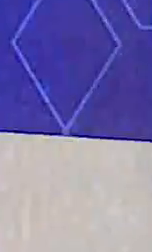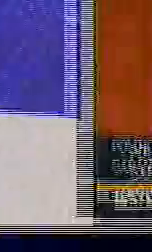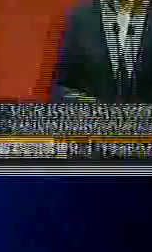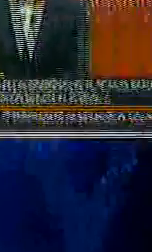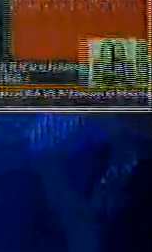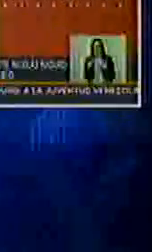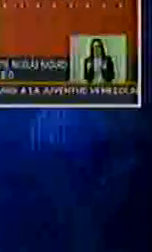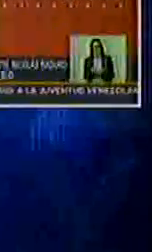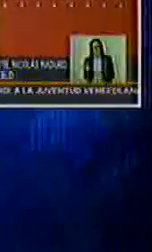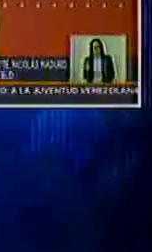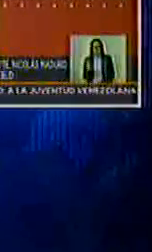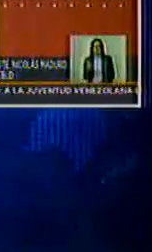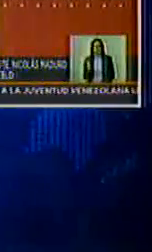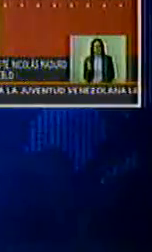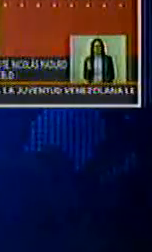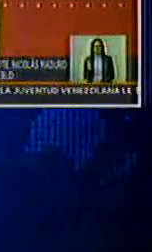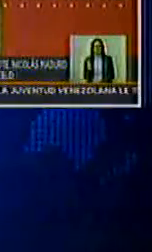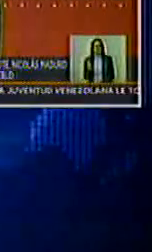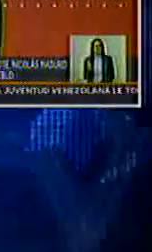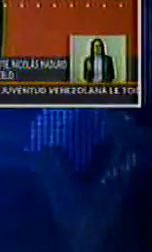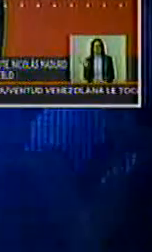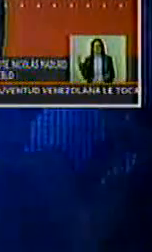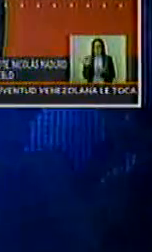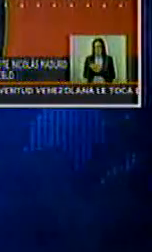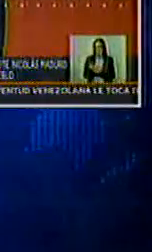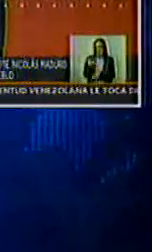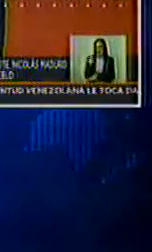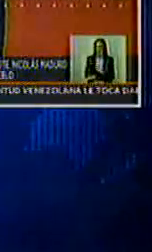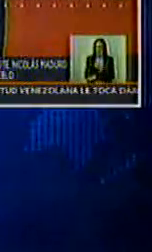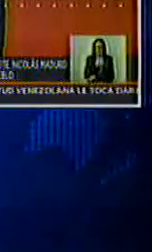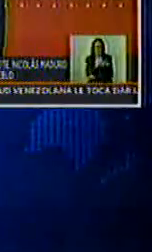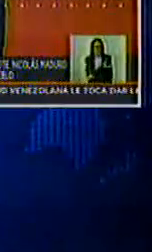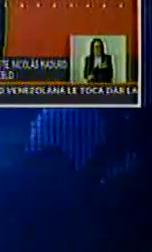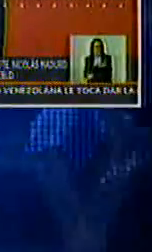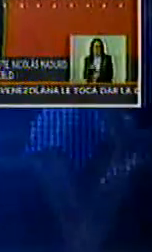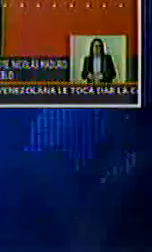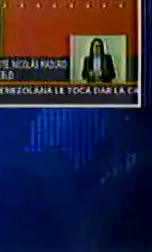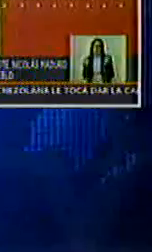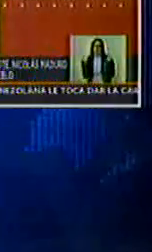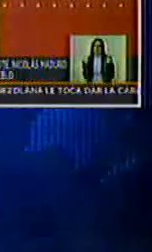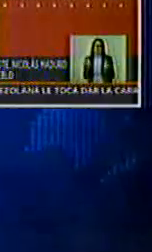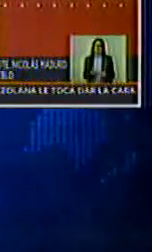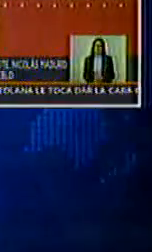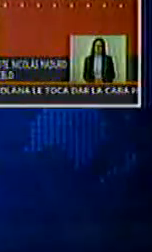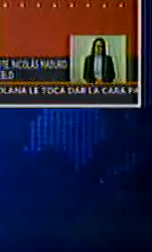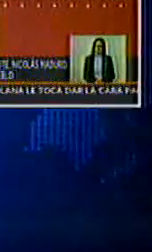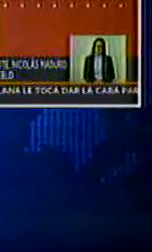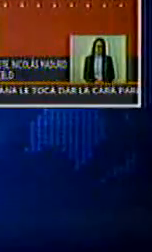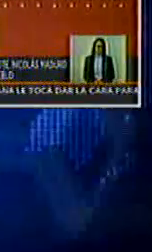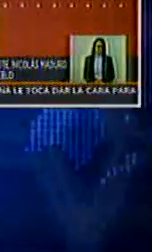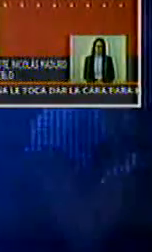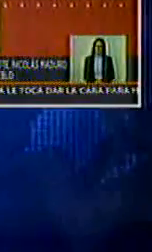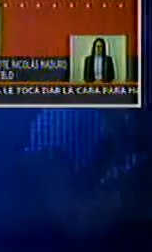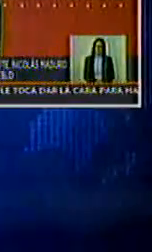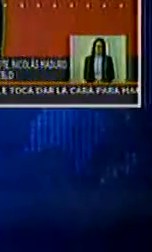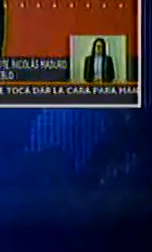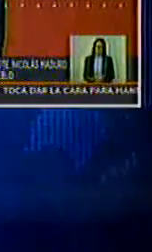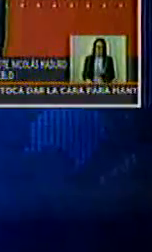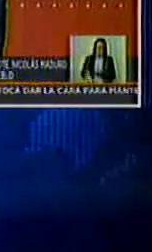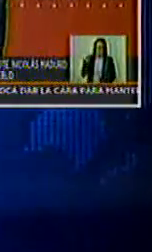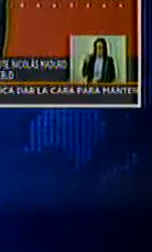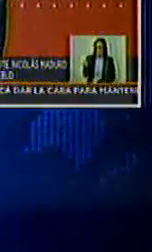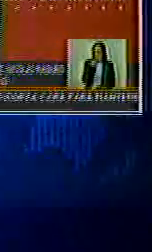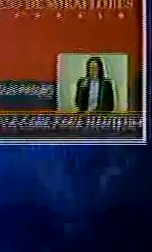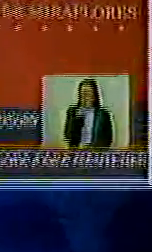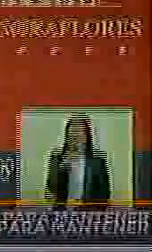inmediato con la señal de las declaraciones del ministro de Comunicación e Información, Jorge Rodríguez, quien está declarando a esta hora en vivo y directo. Vamos a